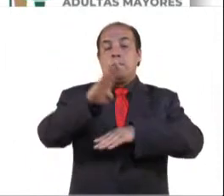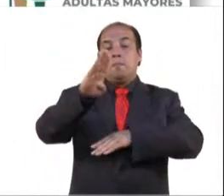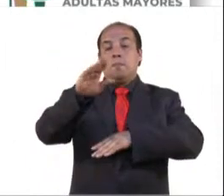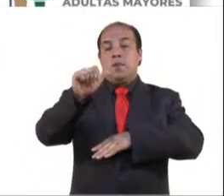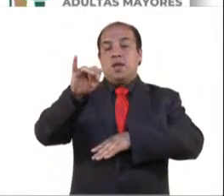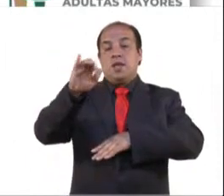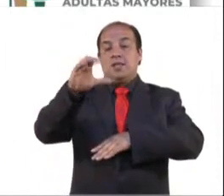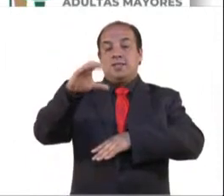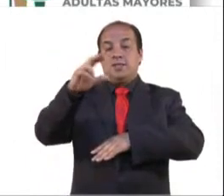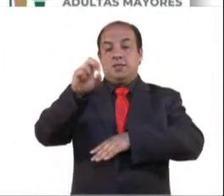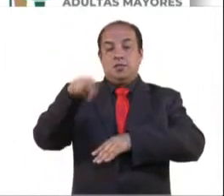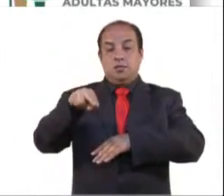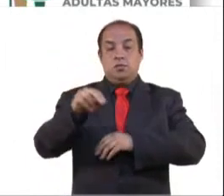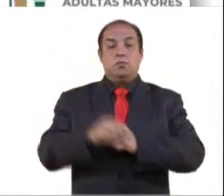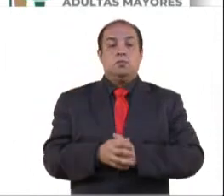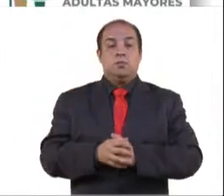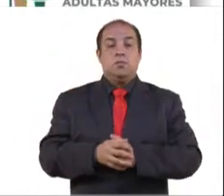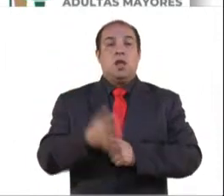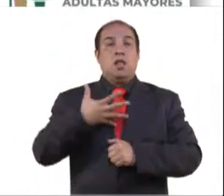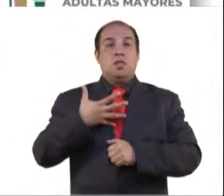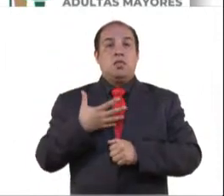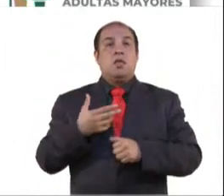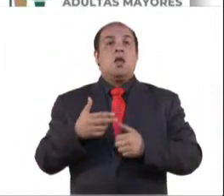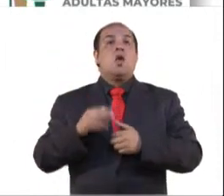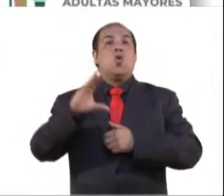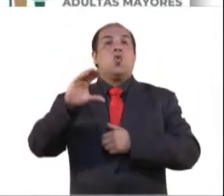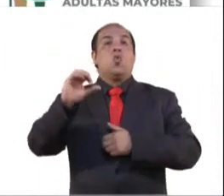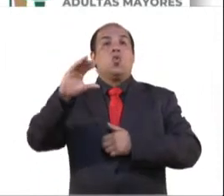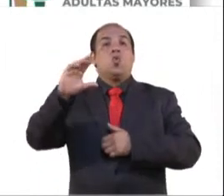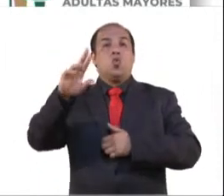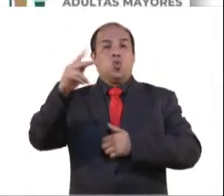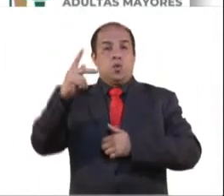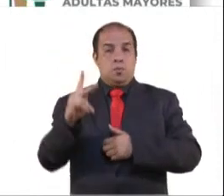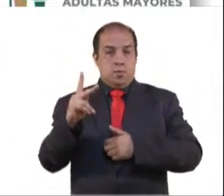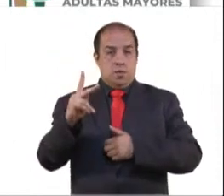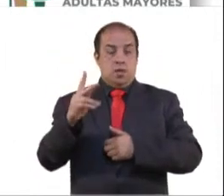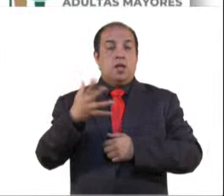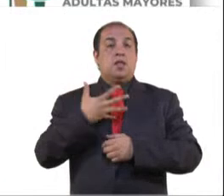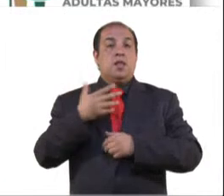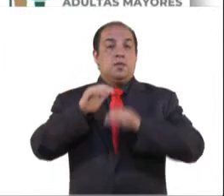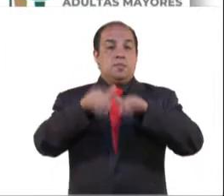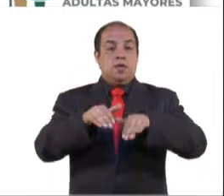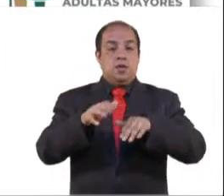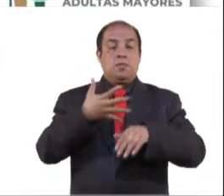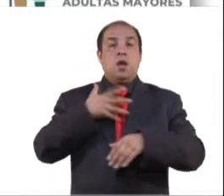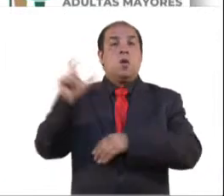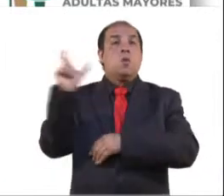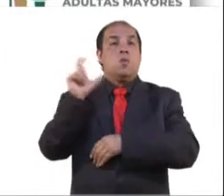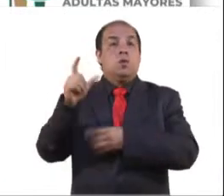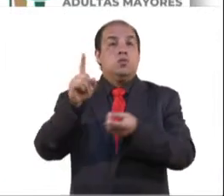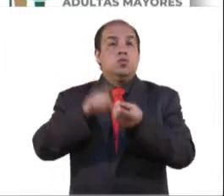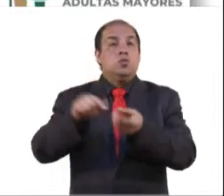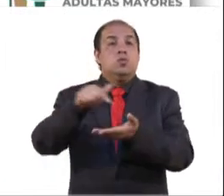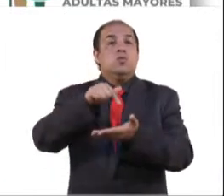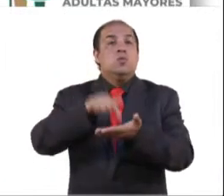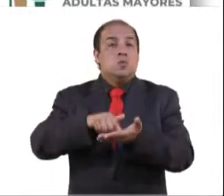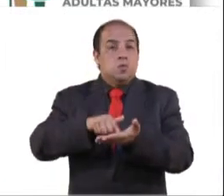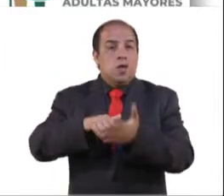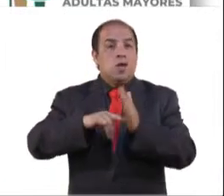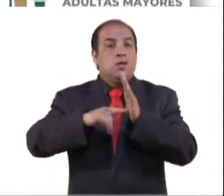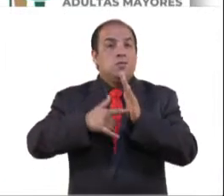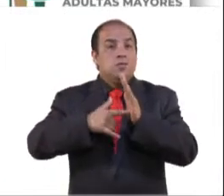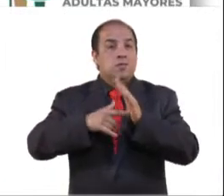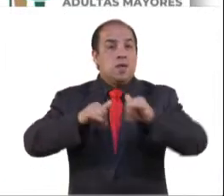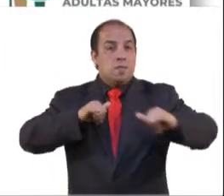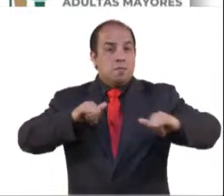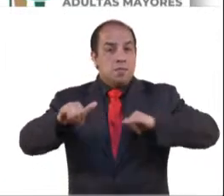CURP, ellos registran su CURP y va a salir cuándo, dónde, a qué hora y la georreferencia del